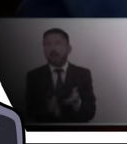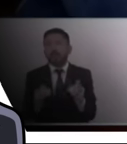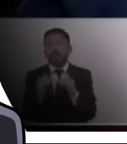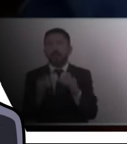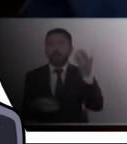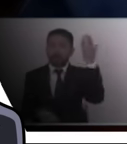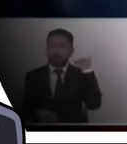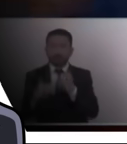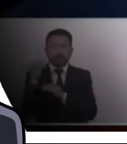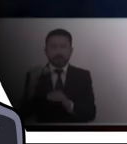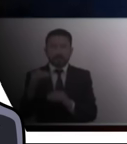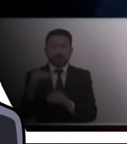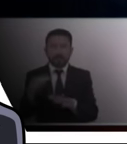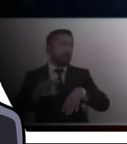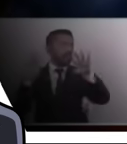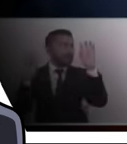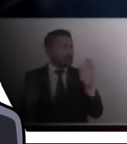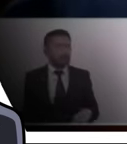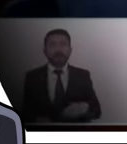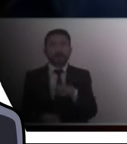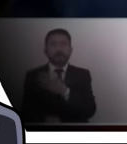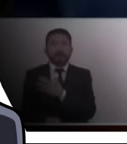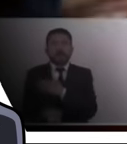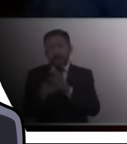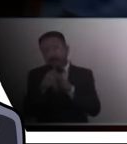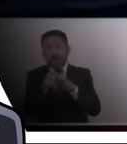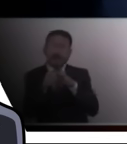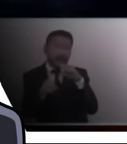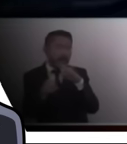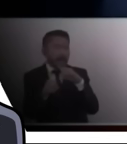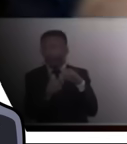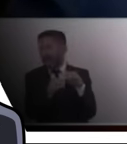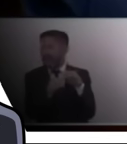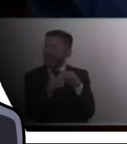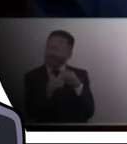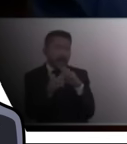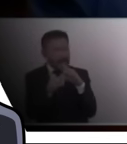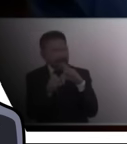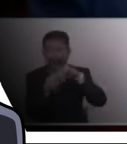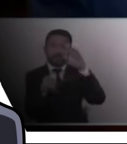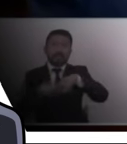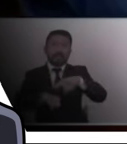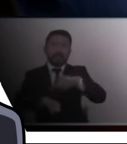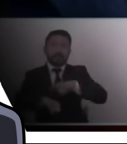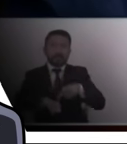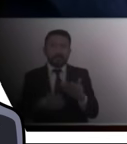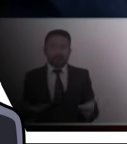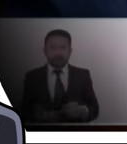pero había un límite, ¿vea? Porque, puchica, están enamorados del micrófono. No paran, ¿vea?